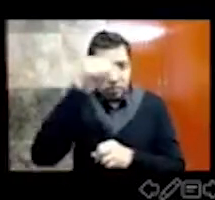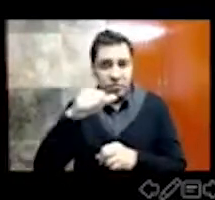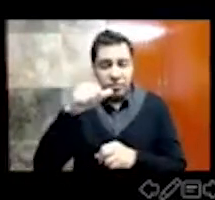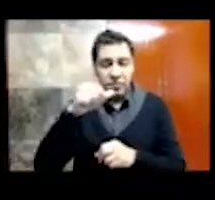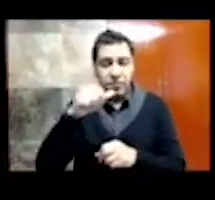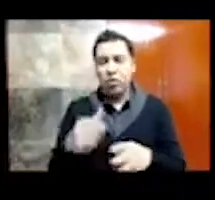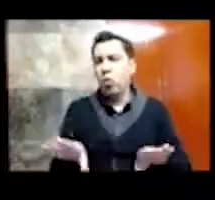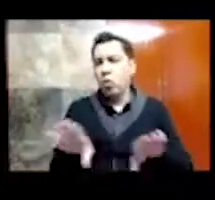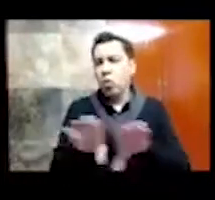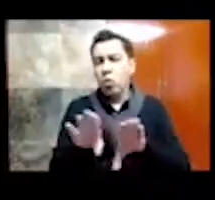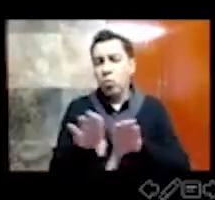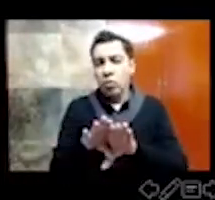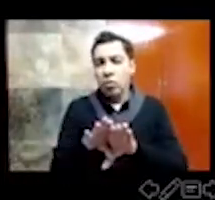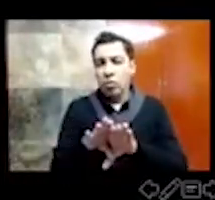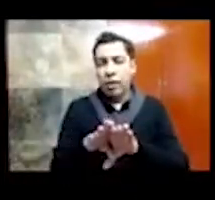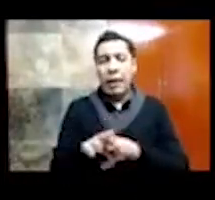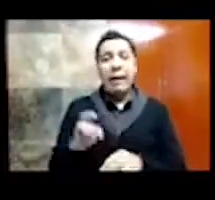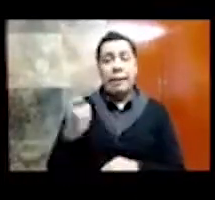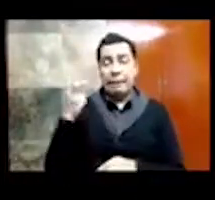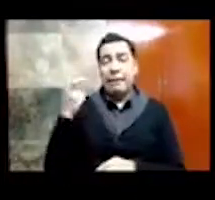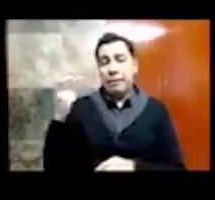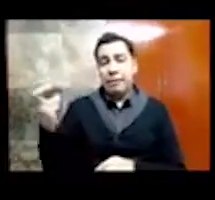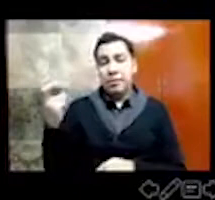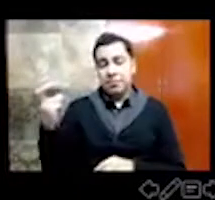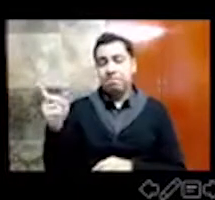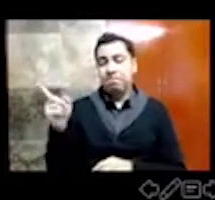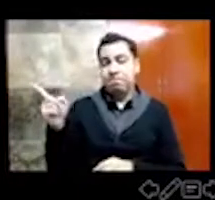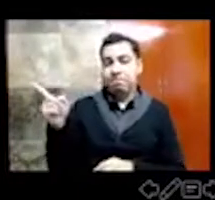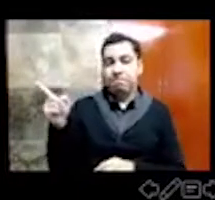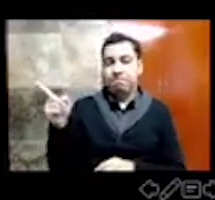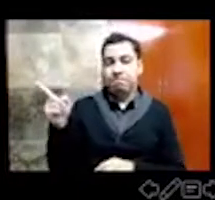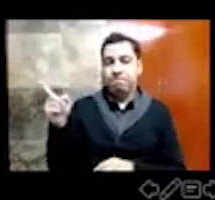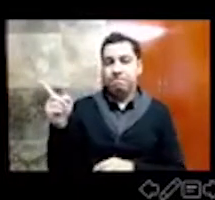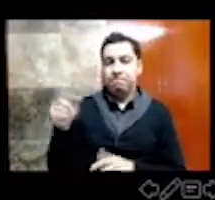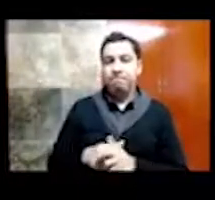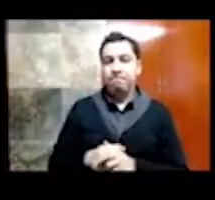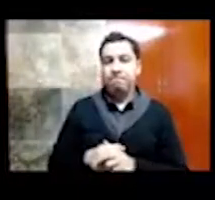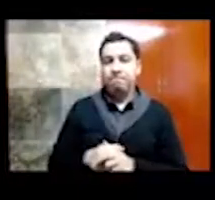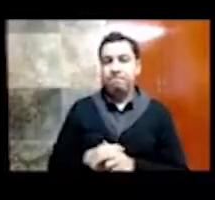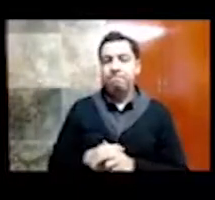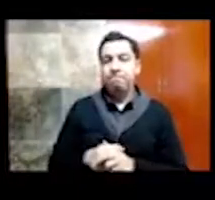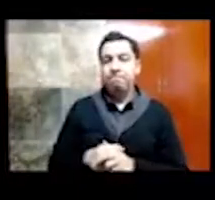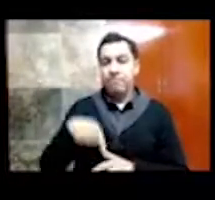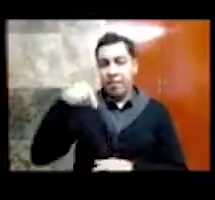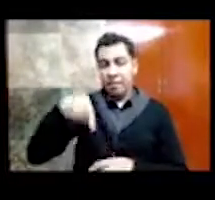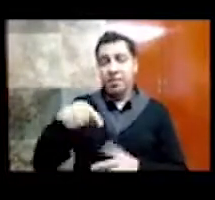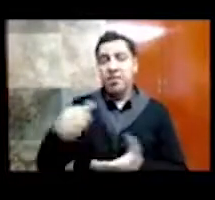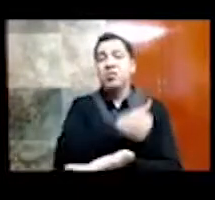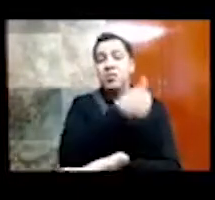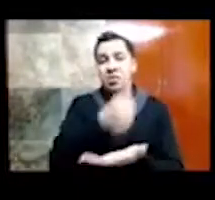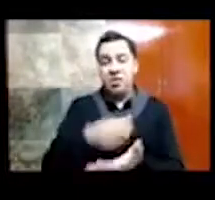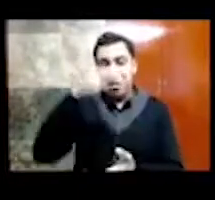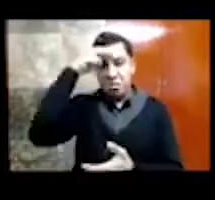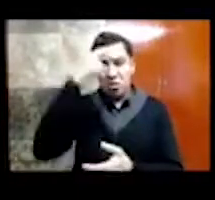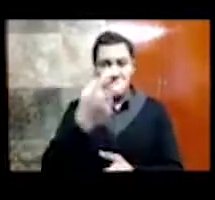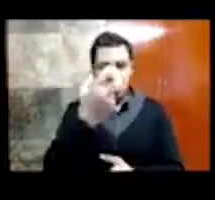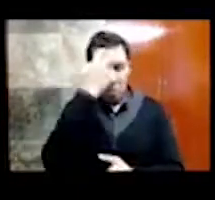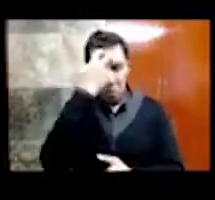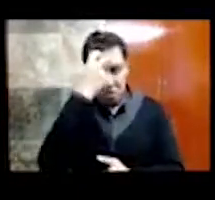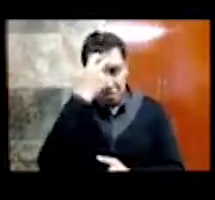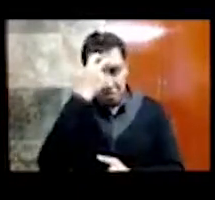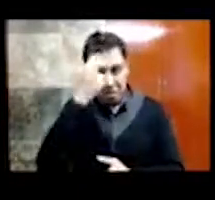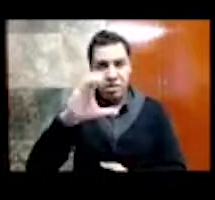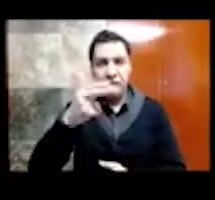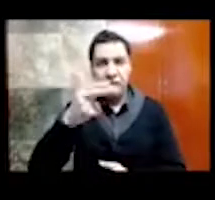Chapultepec, en el lugar del manantial y Cerro de los Chapulines. En Chapultepec permanecieron